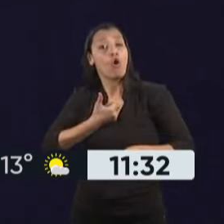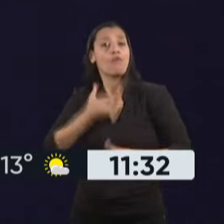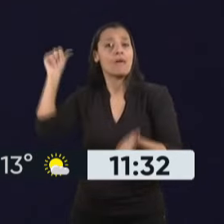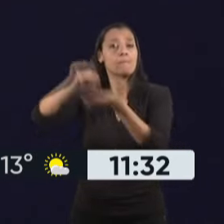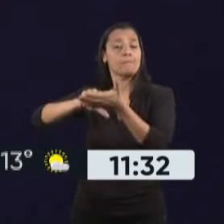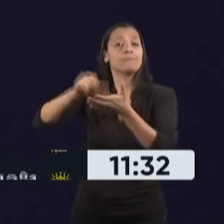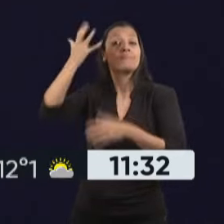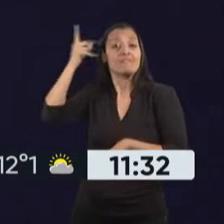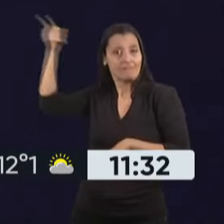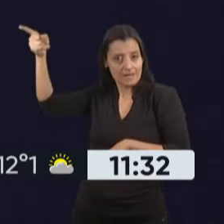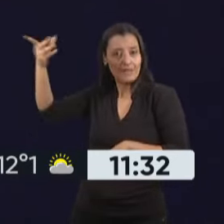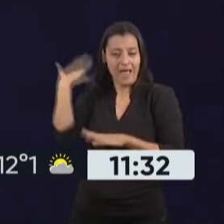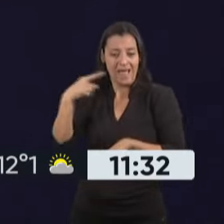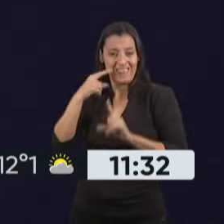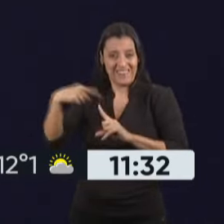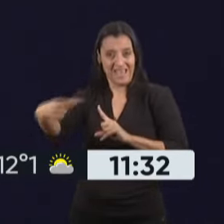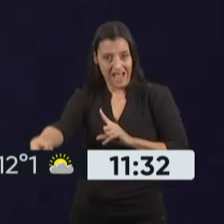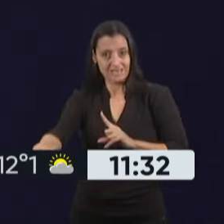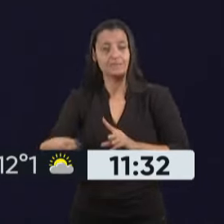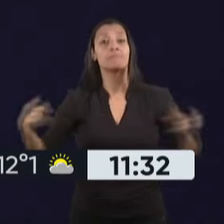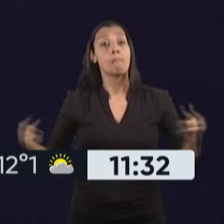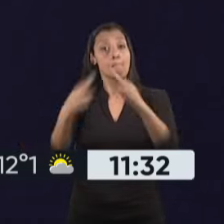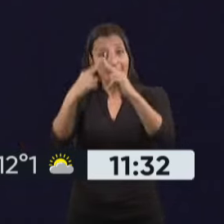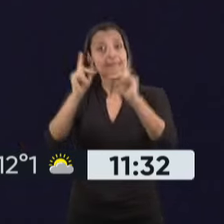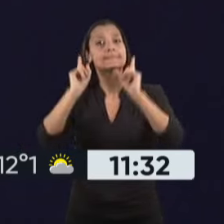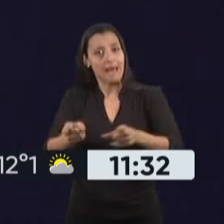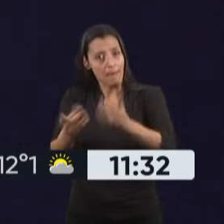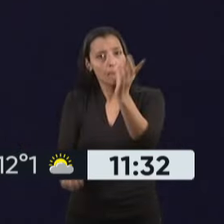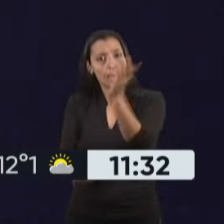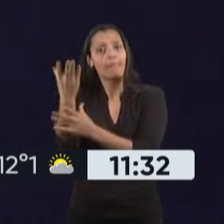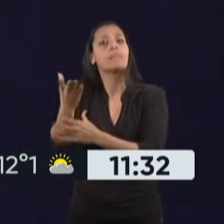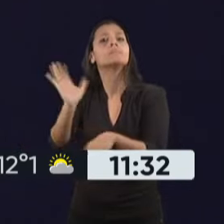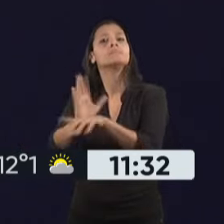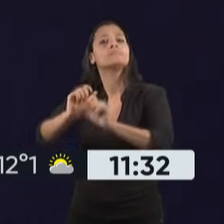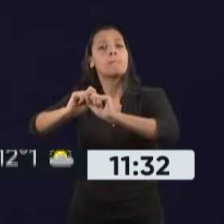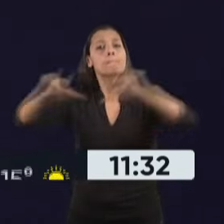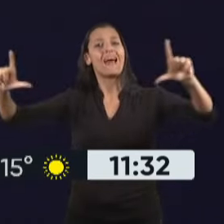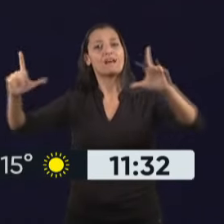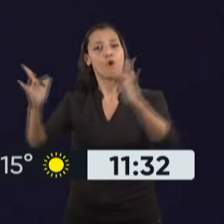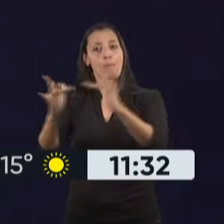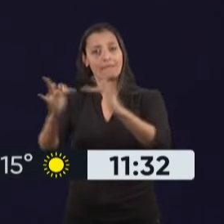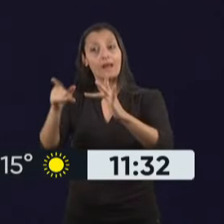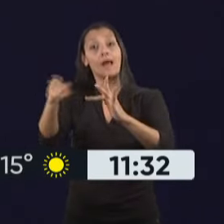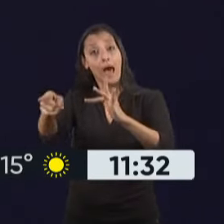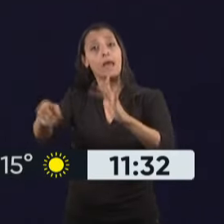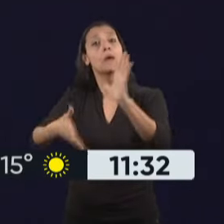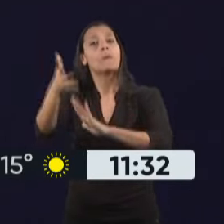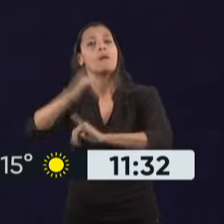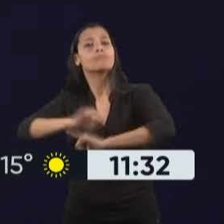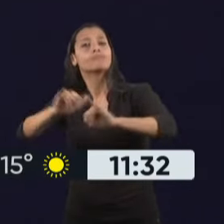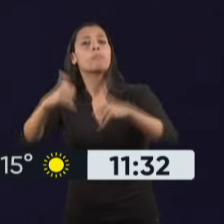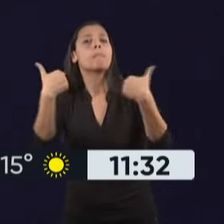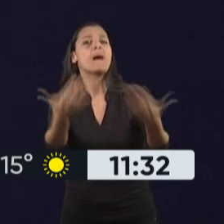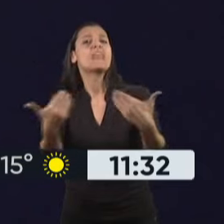en unos días más. La compañía además ha creado una plataforma que va a brindar diferentes